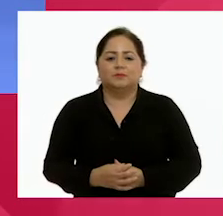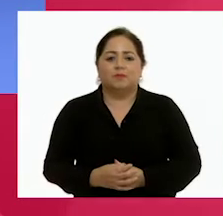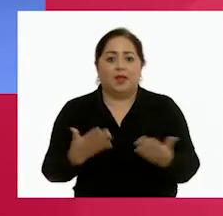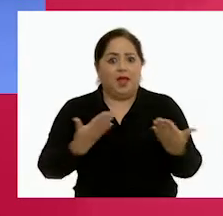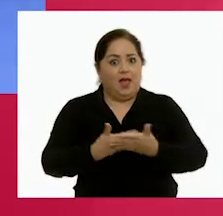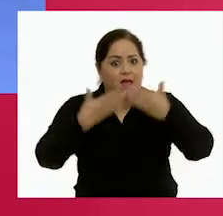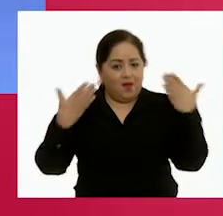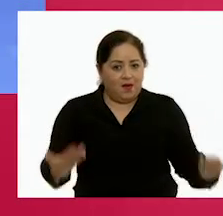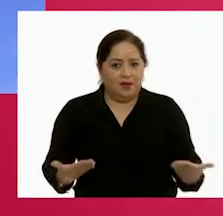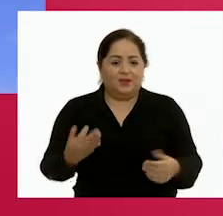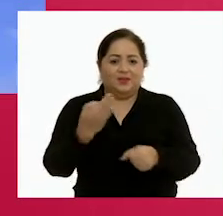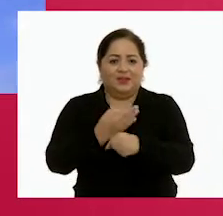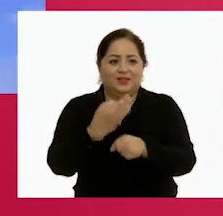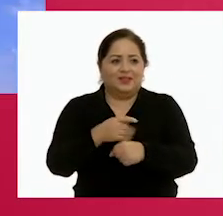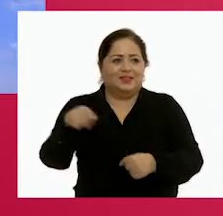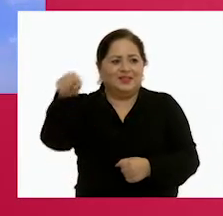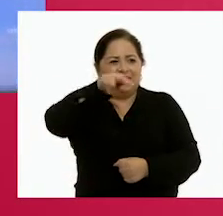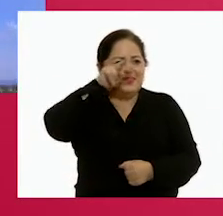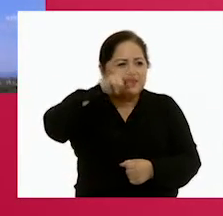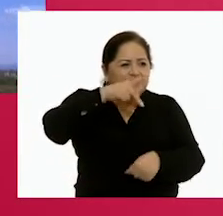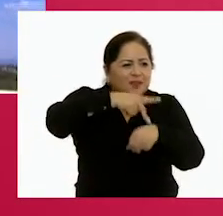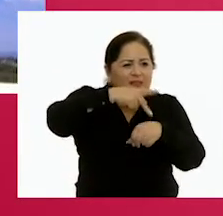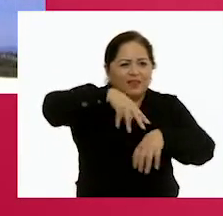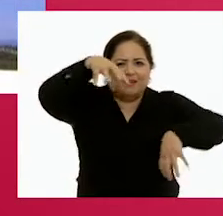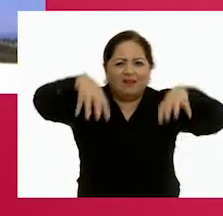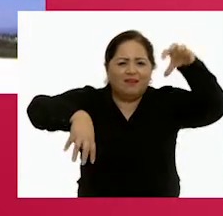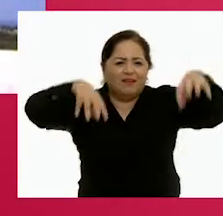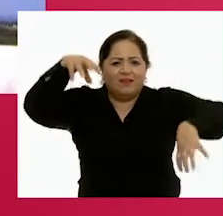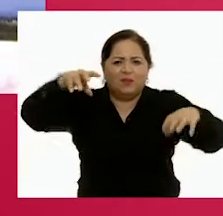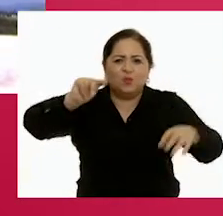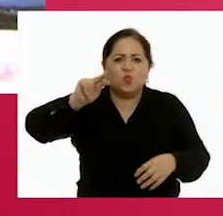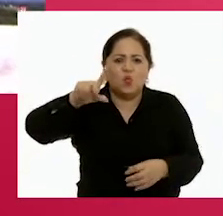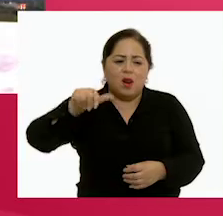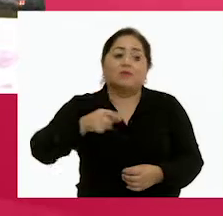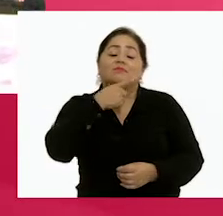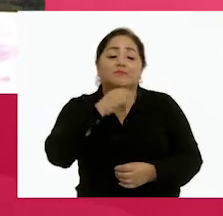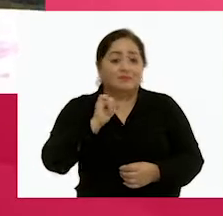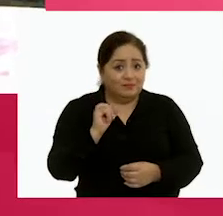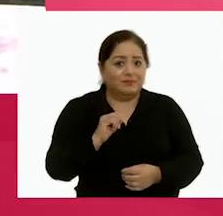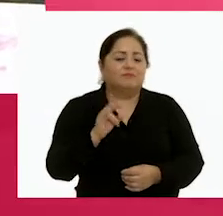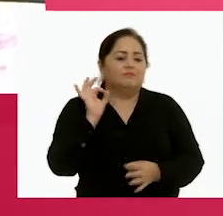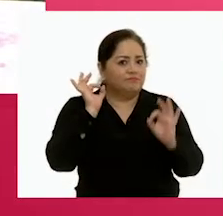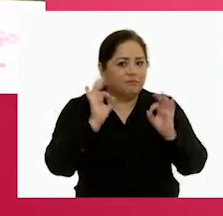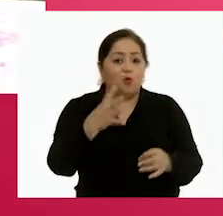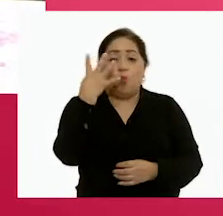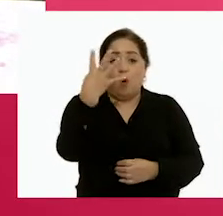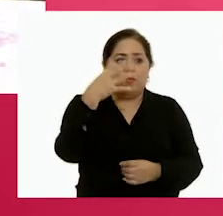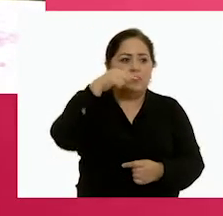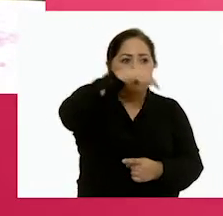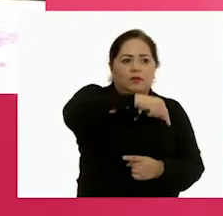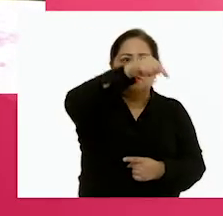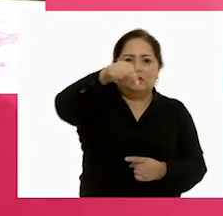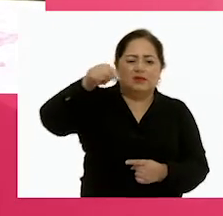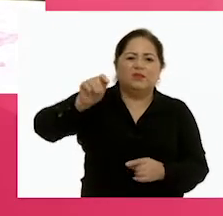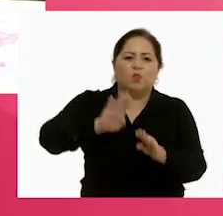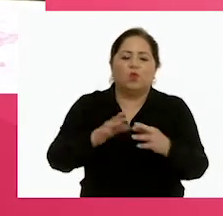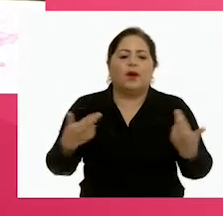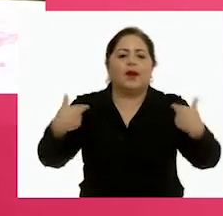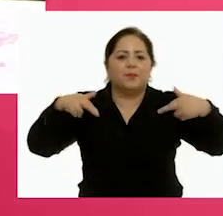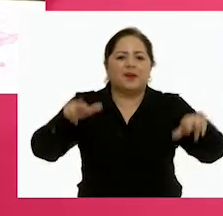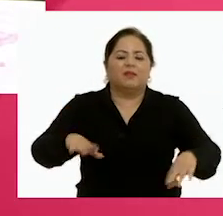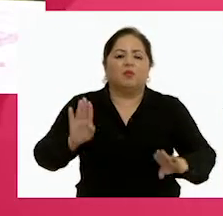Ahora sí, nos encontramos frente a las imponentes figuras de los atlantes de Tula. Así es, mira, efectivamente son 4 atlantes, son